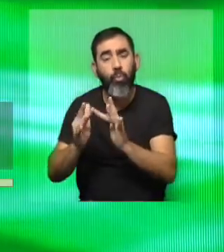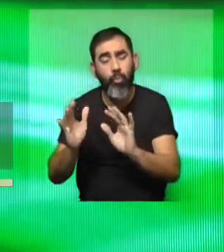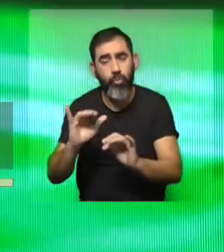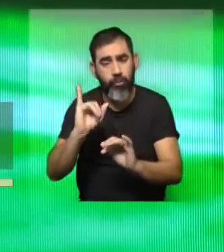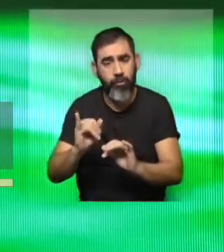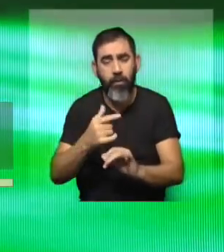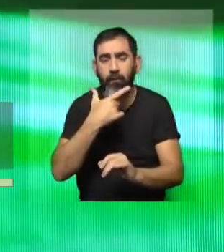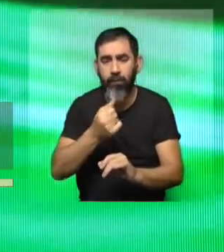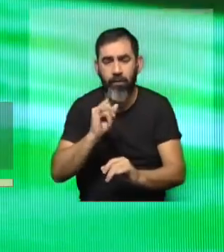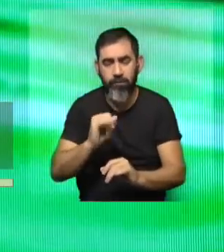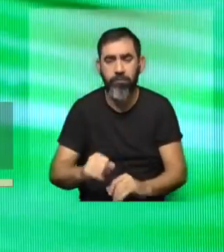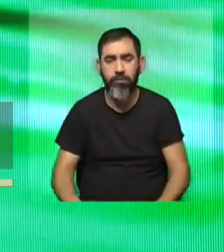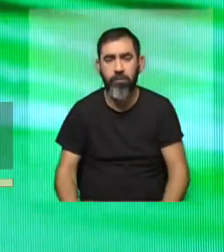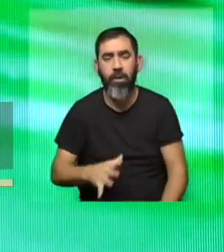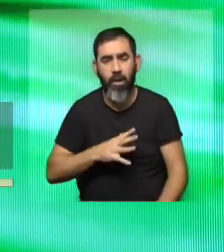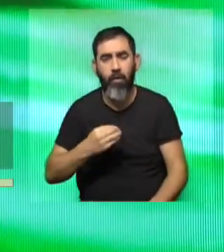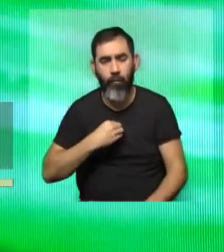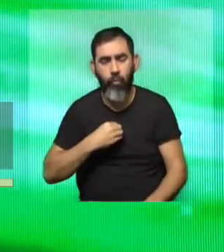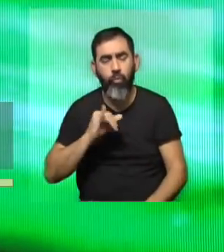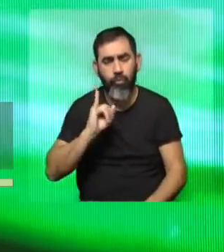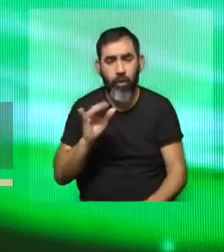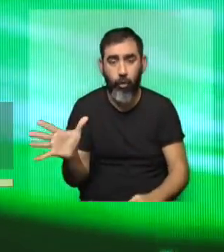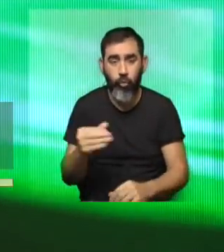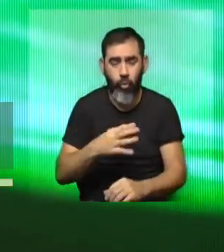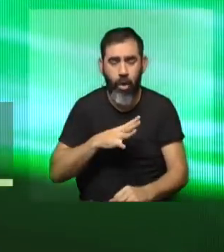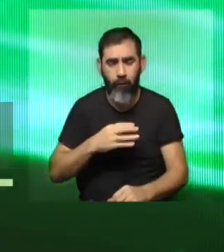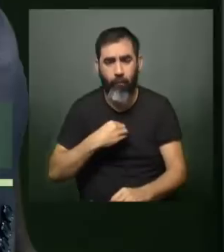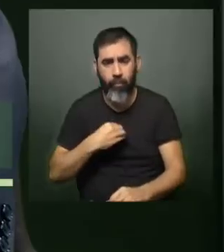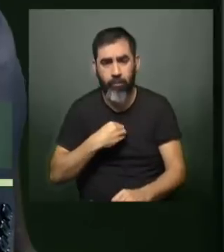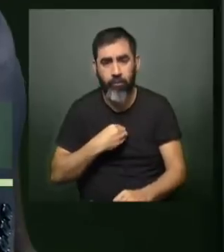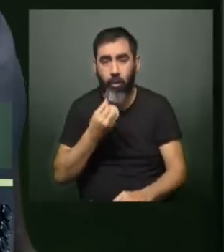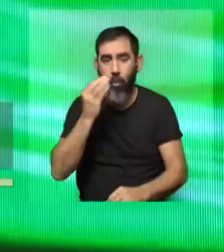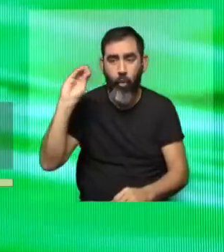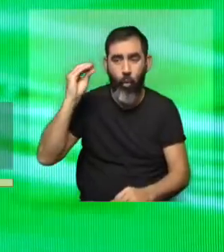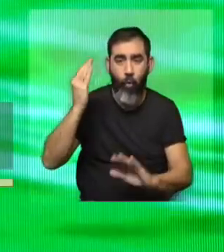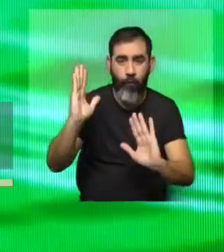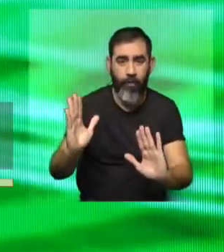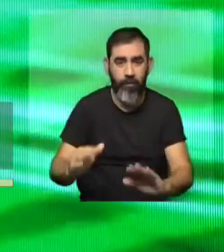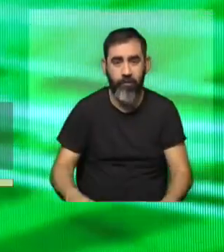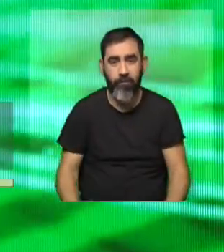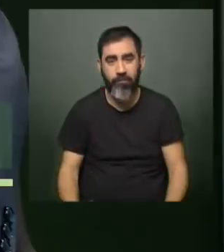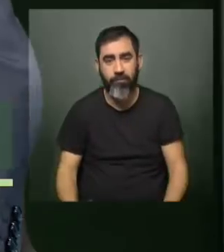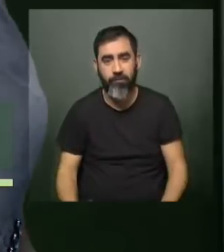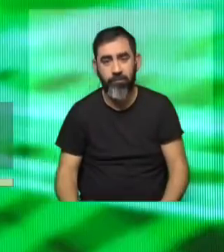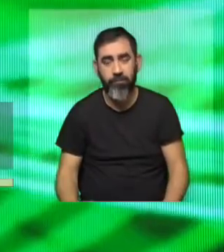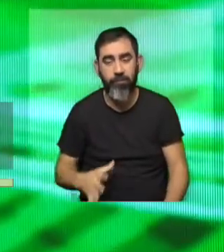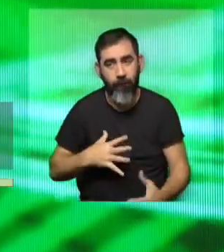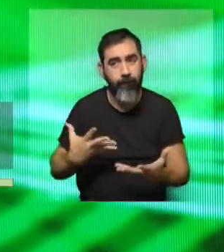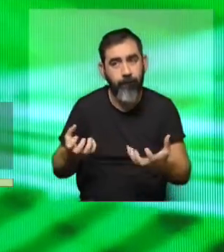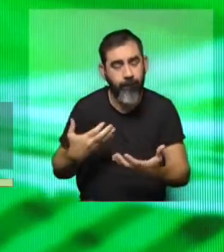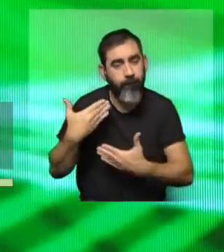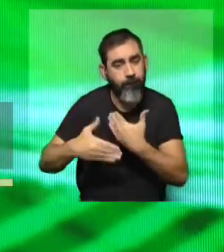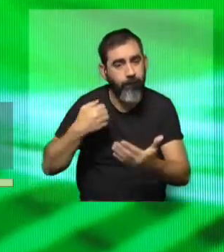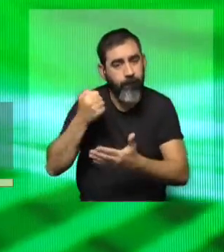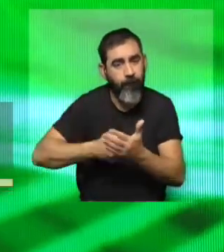también fácil de todos Esa es la ventaja de ser joven puede ser si pones ganas Ahí le pongo ganas